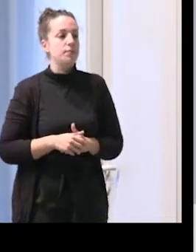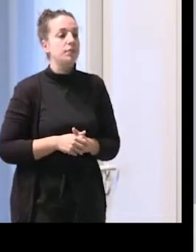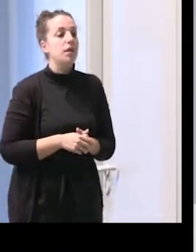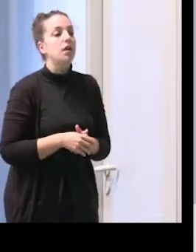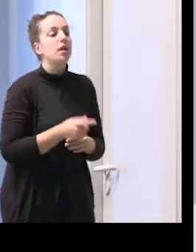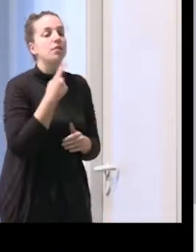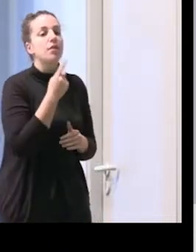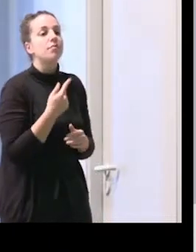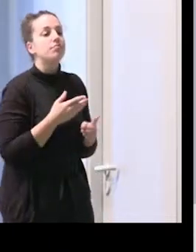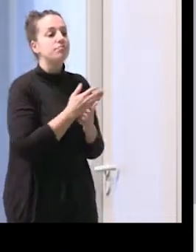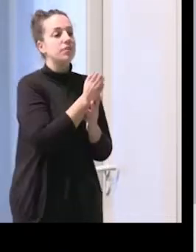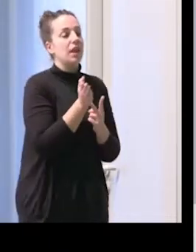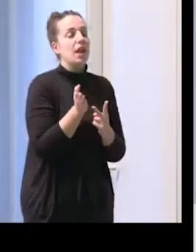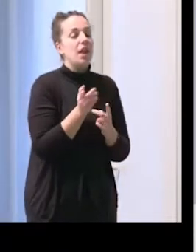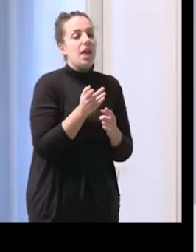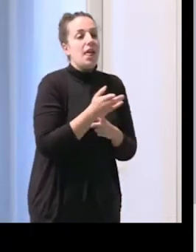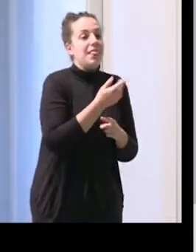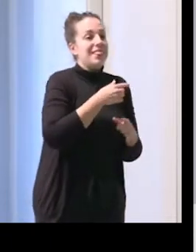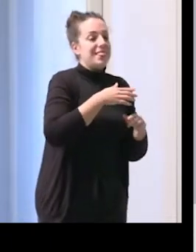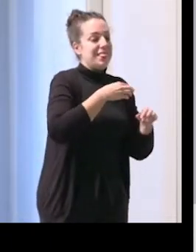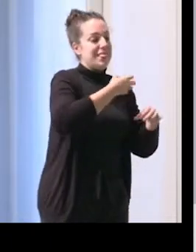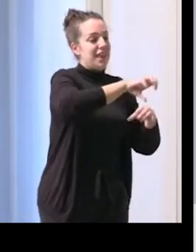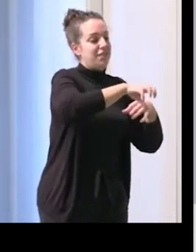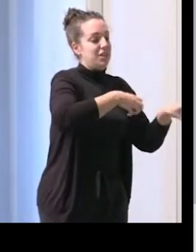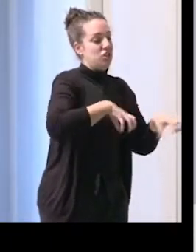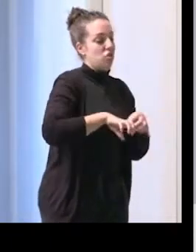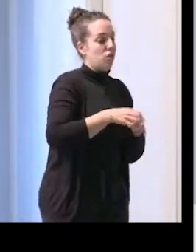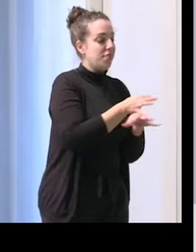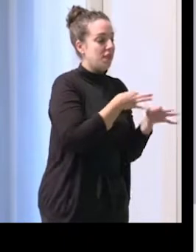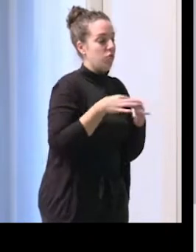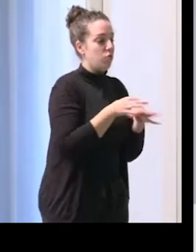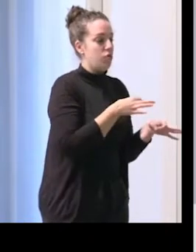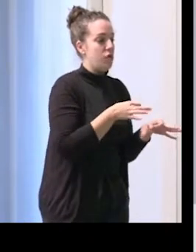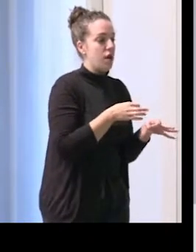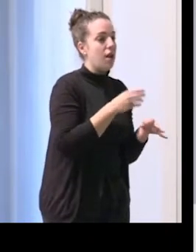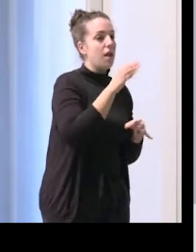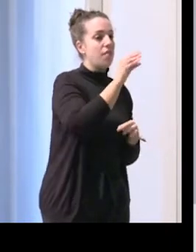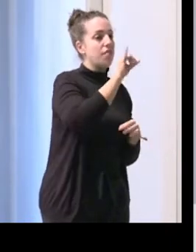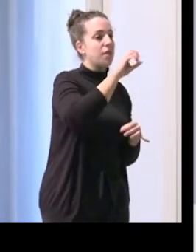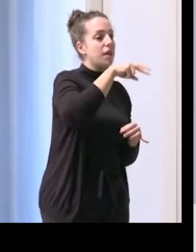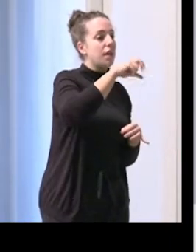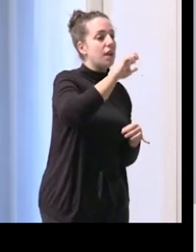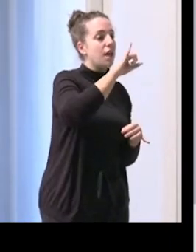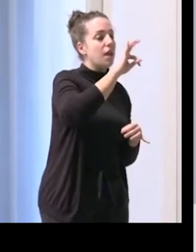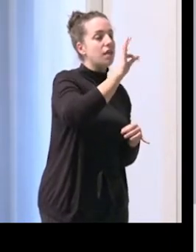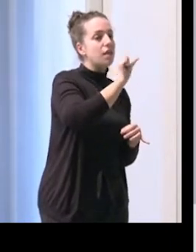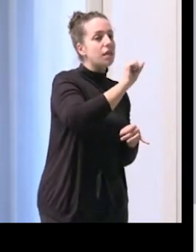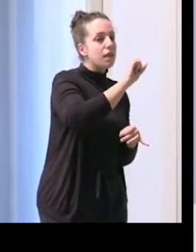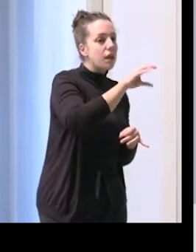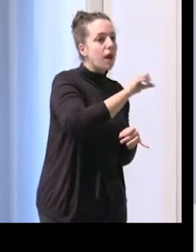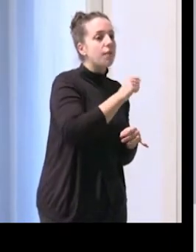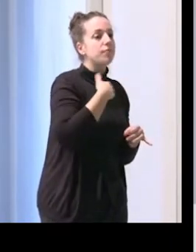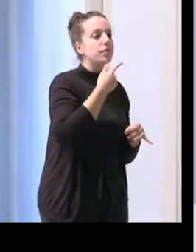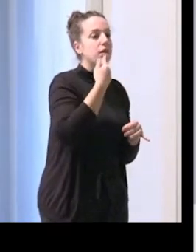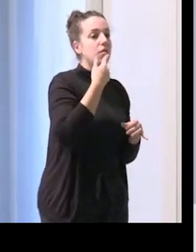Existe algo que se llama la división celular simétrica, y este es el tipo de división celular que tiene lugar en la mayoría de nuestros tejidos